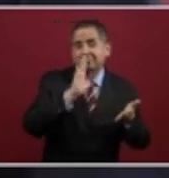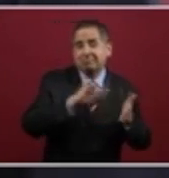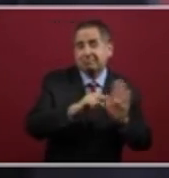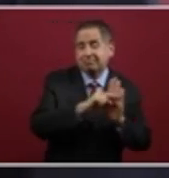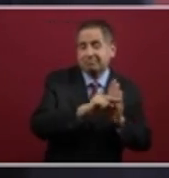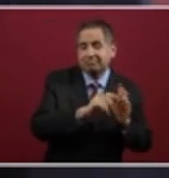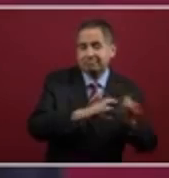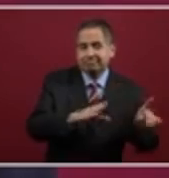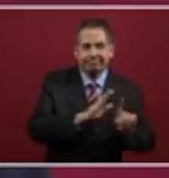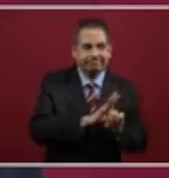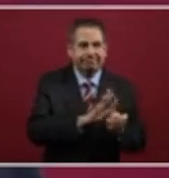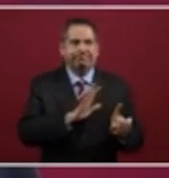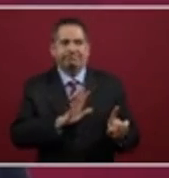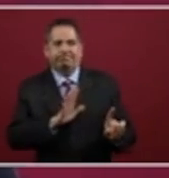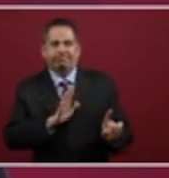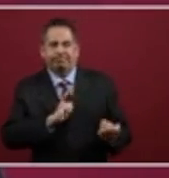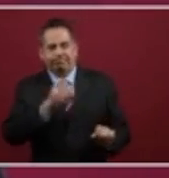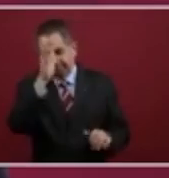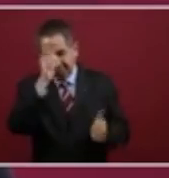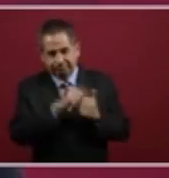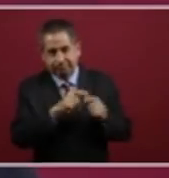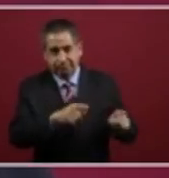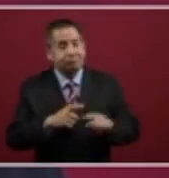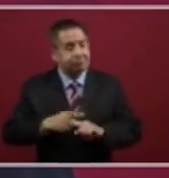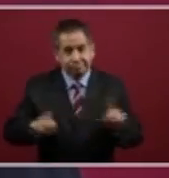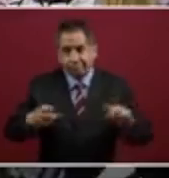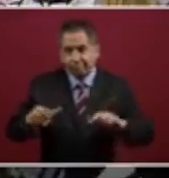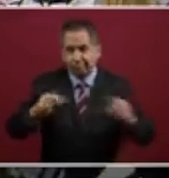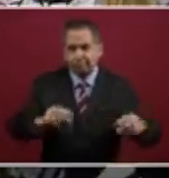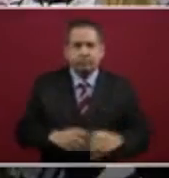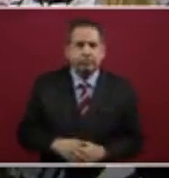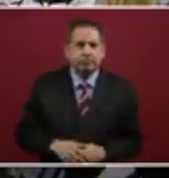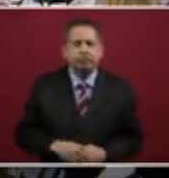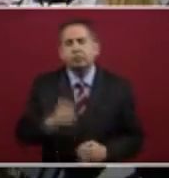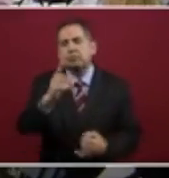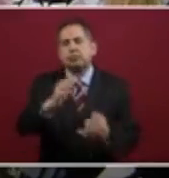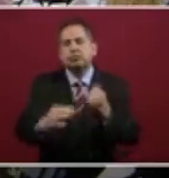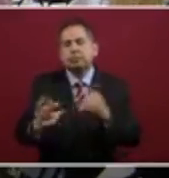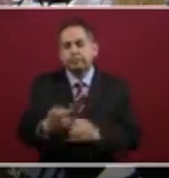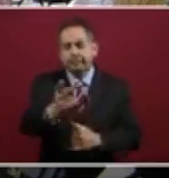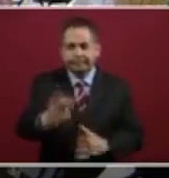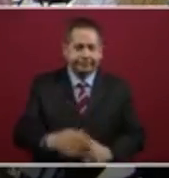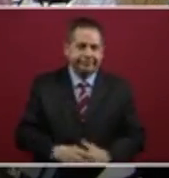porque ya cambió esta situación. Muy bien, una más.